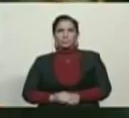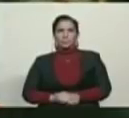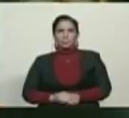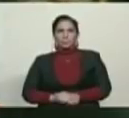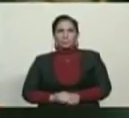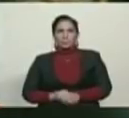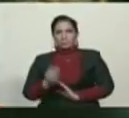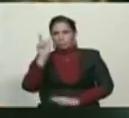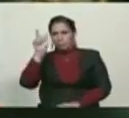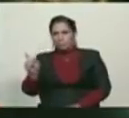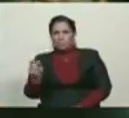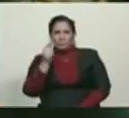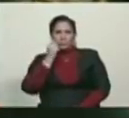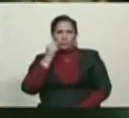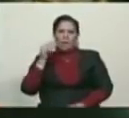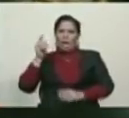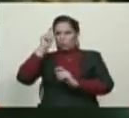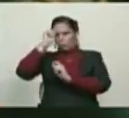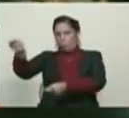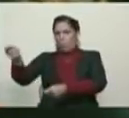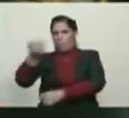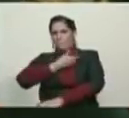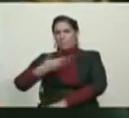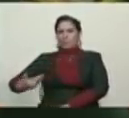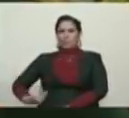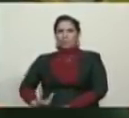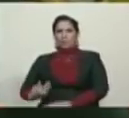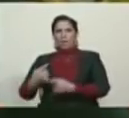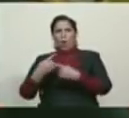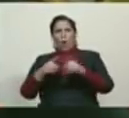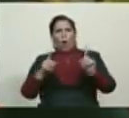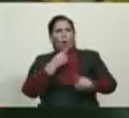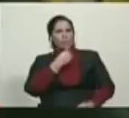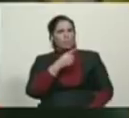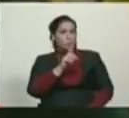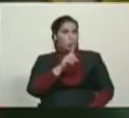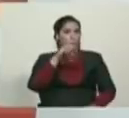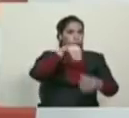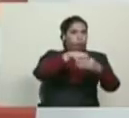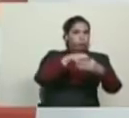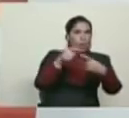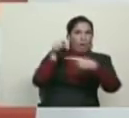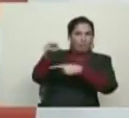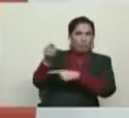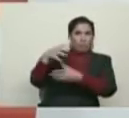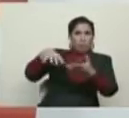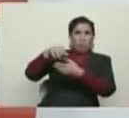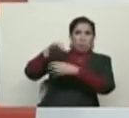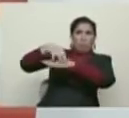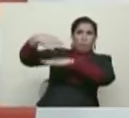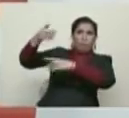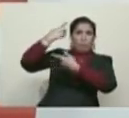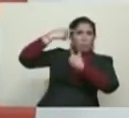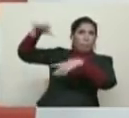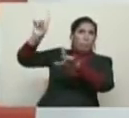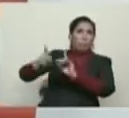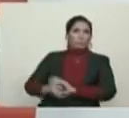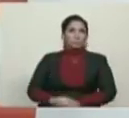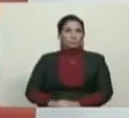señor, asume la presidencia. Y otros dicen, no, no, yo no me meto en eso. Tú hablabas de delito.